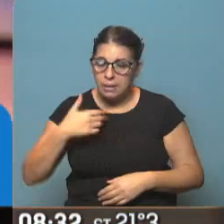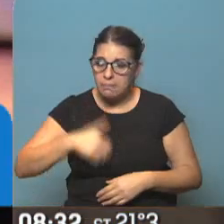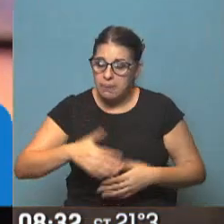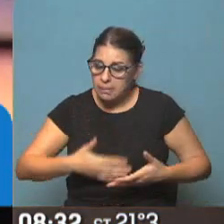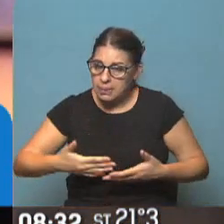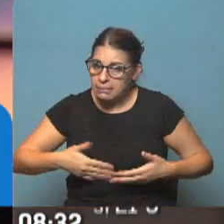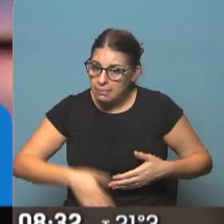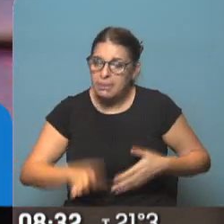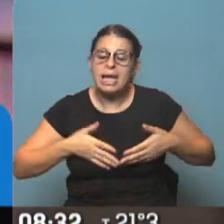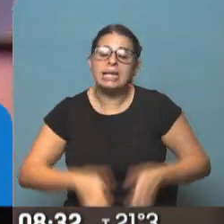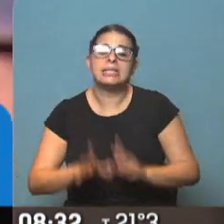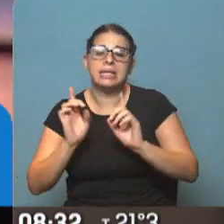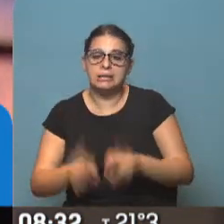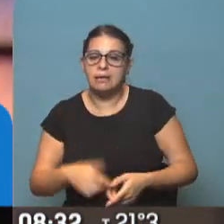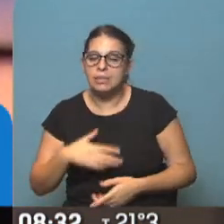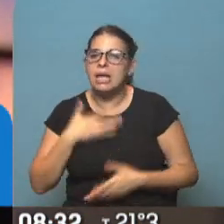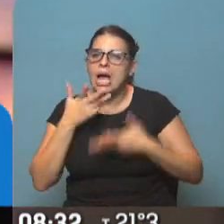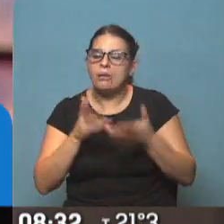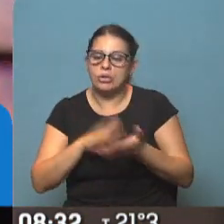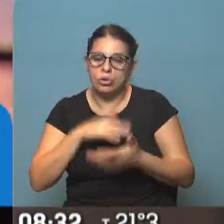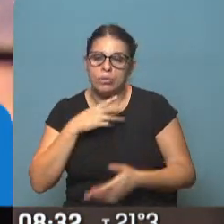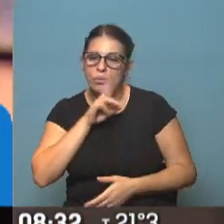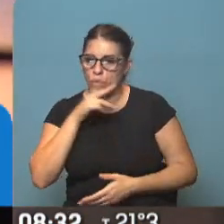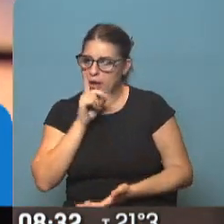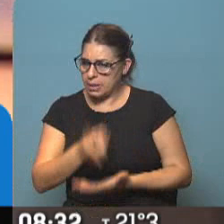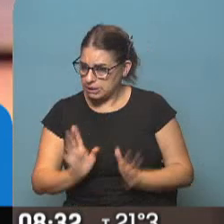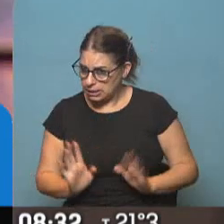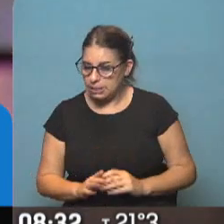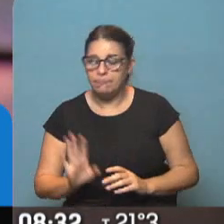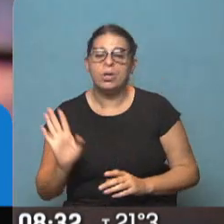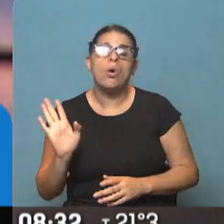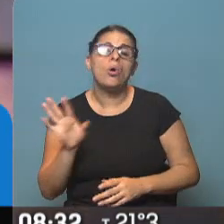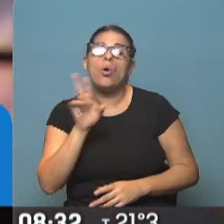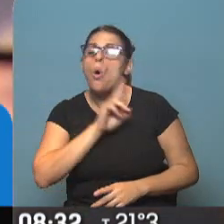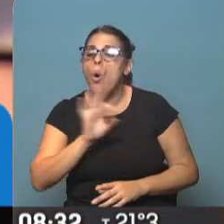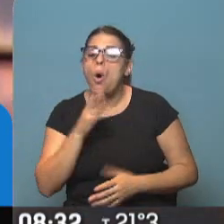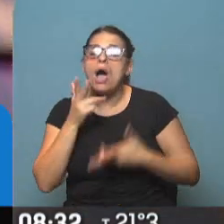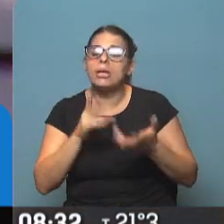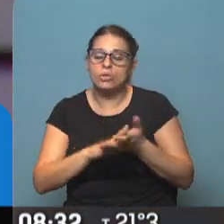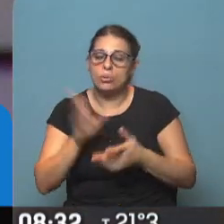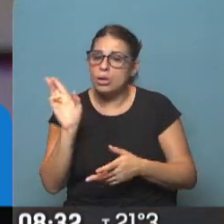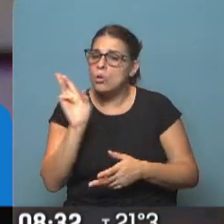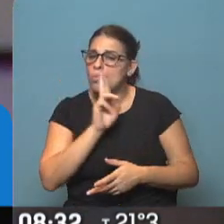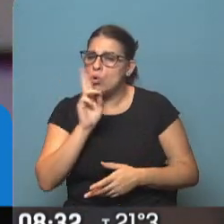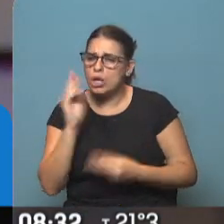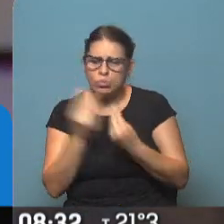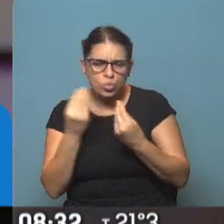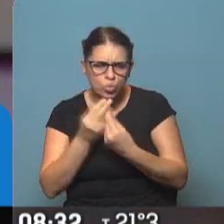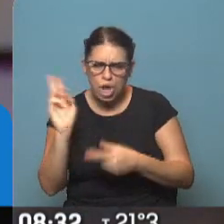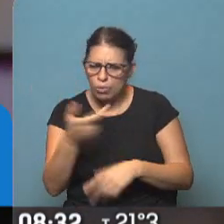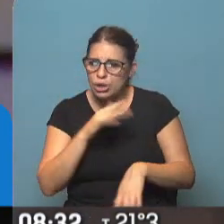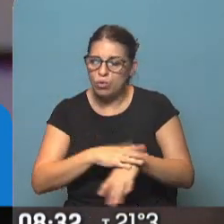o hablamos de la decisión de la mujer o hablamos de todas las que mueren por no tener recursos o hablamos de un tema